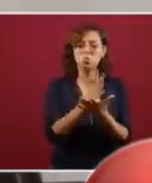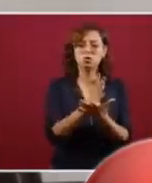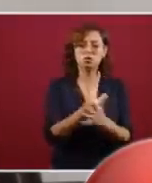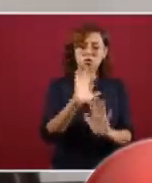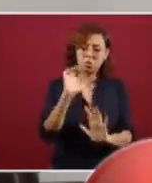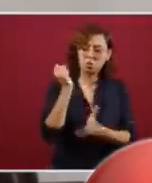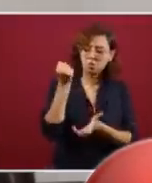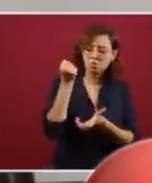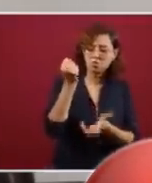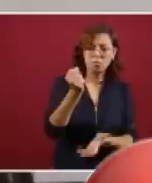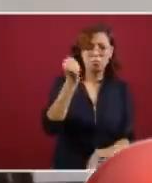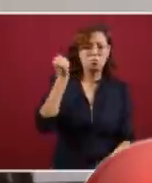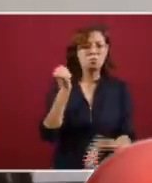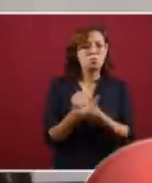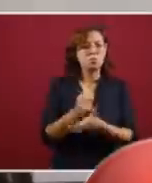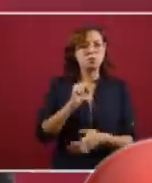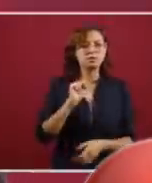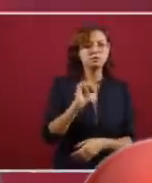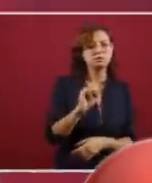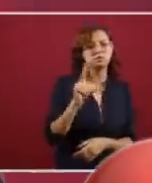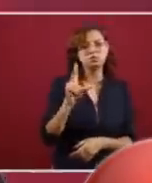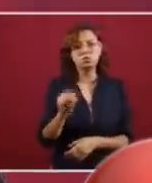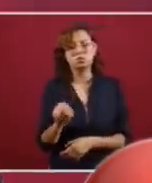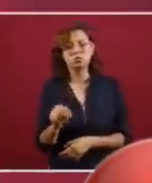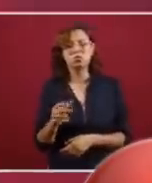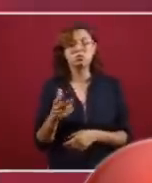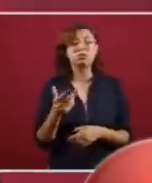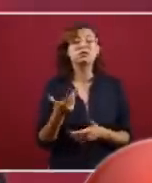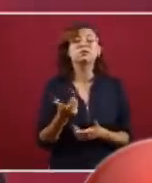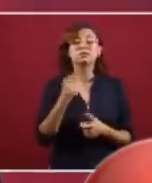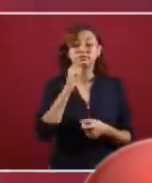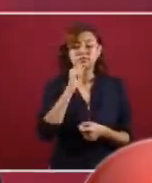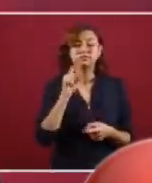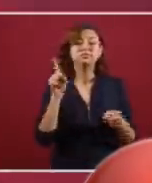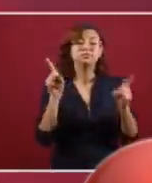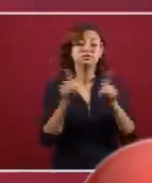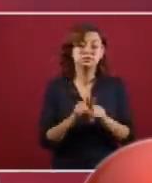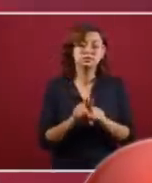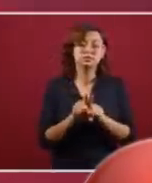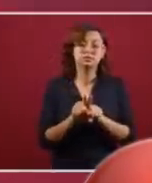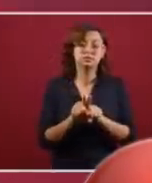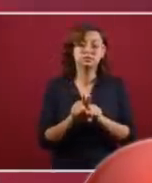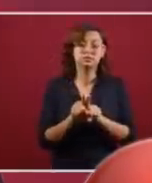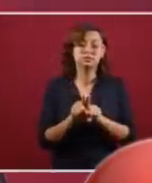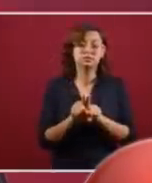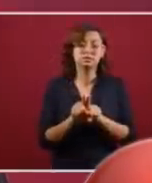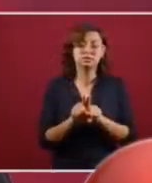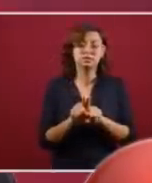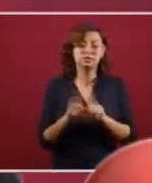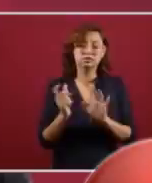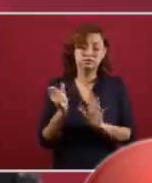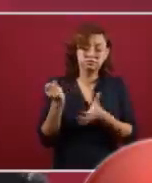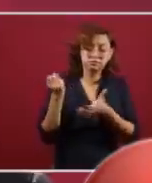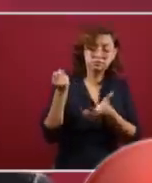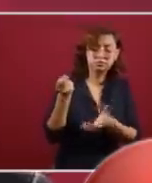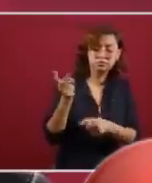el presupuesto y, desde luego, de darle seguimiento al ejercicio del